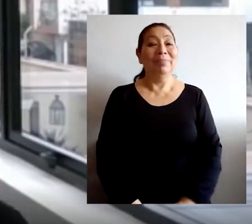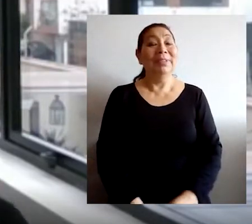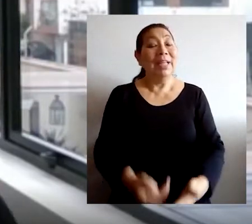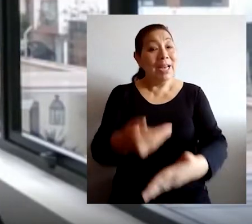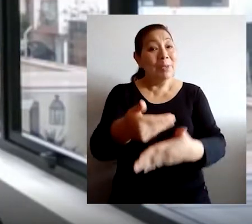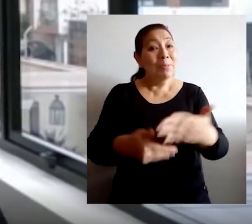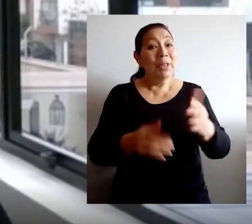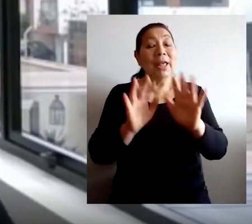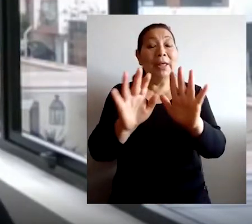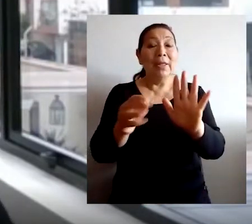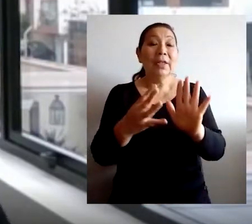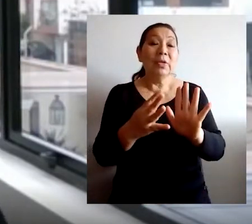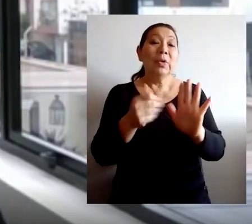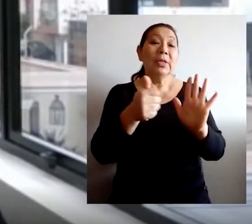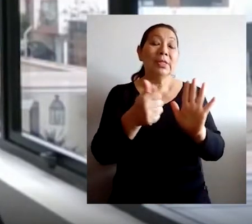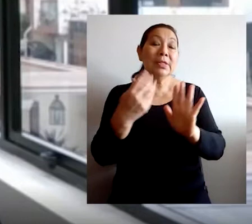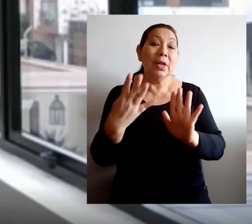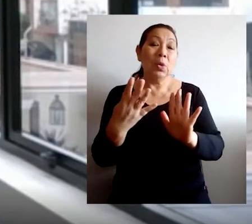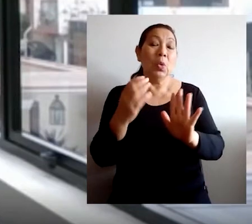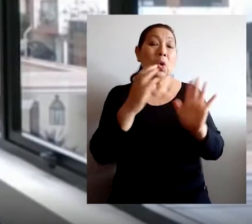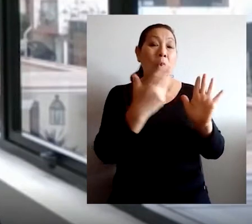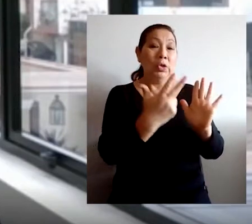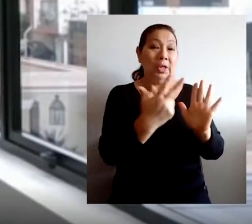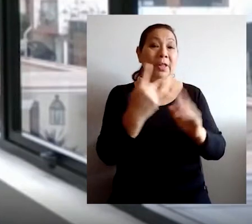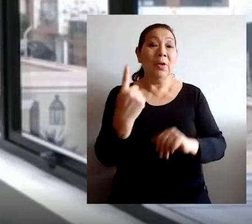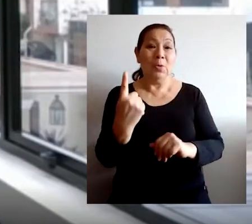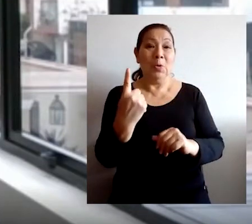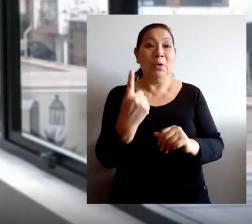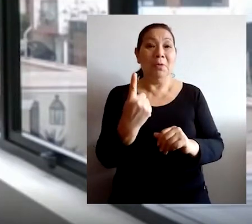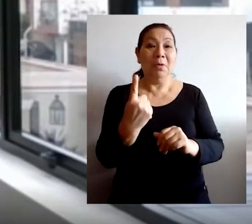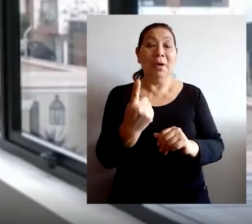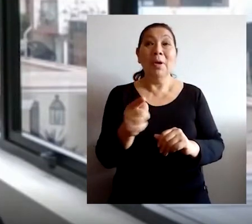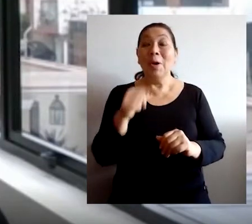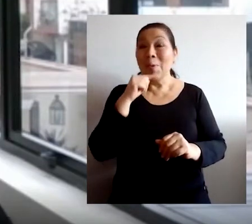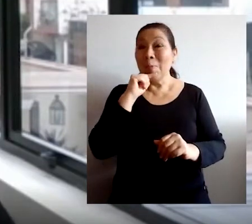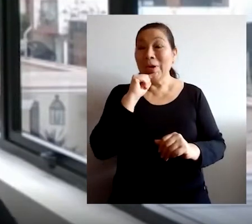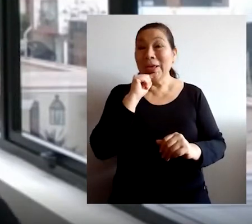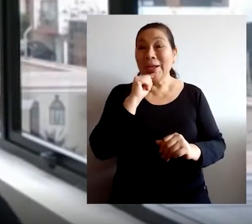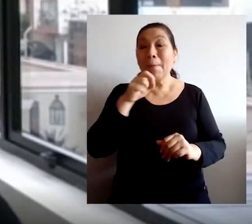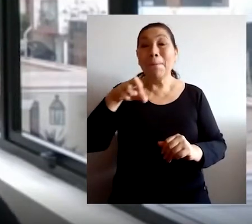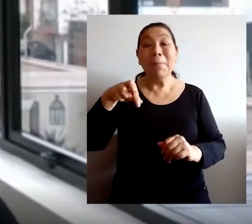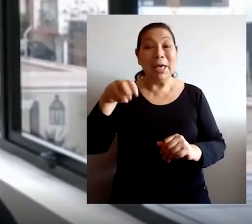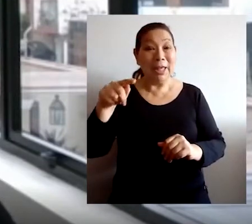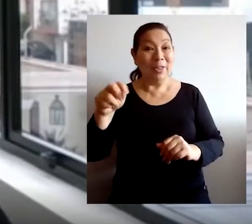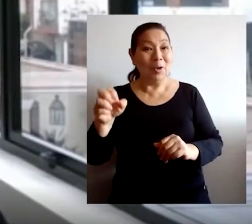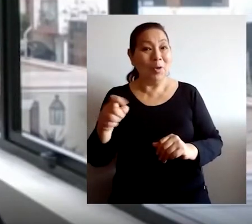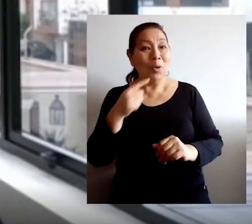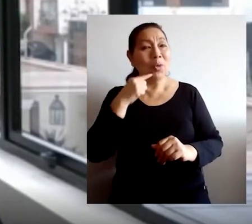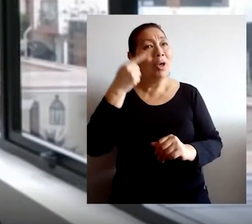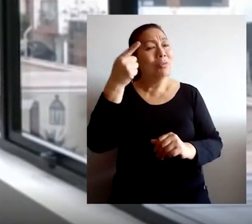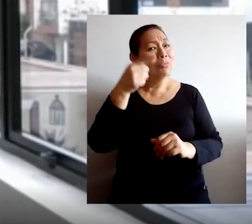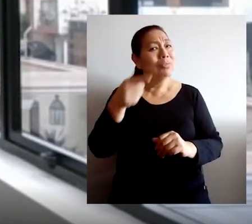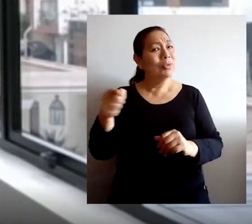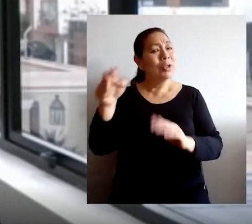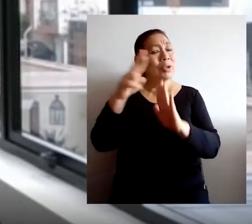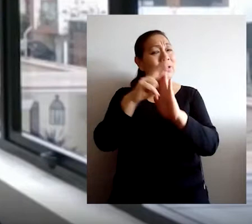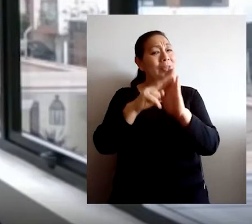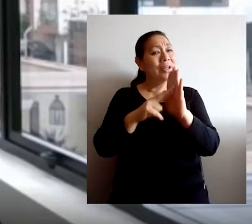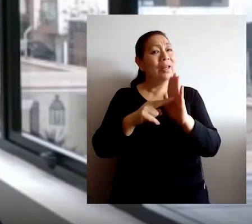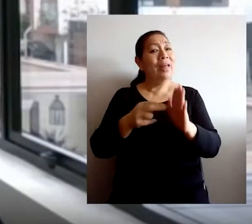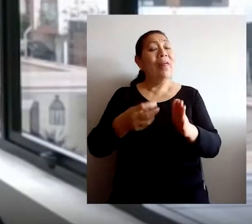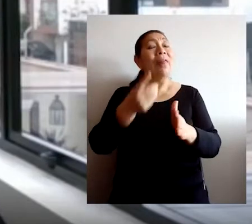El expediente 1969 del 81 y patrocinada interpuso una nulidad de las